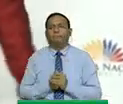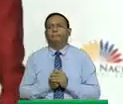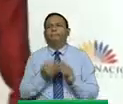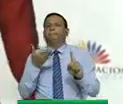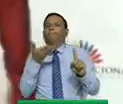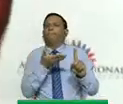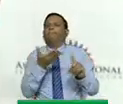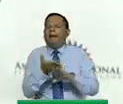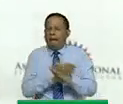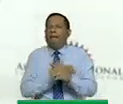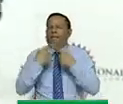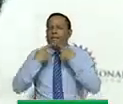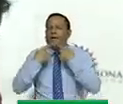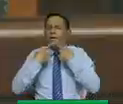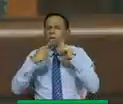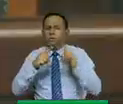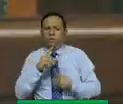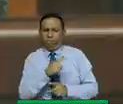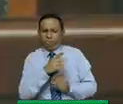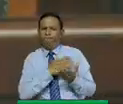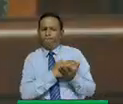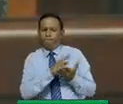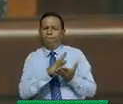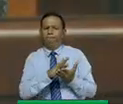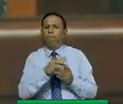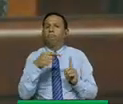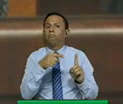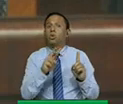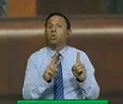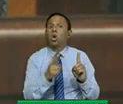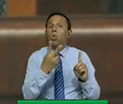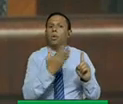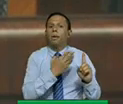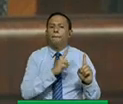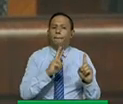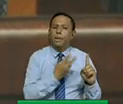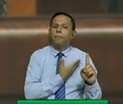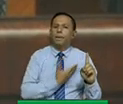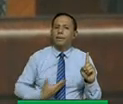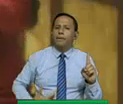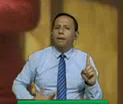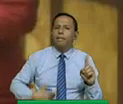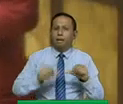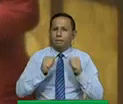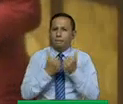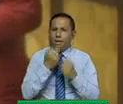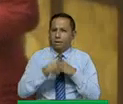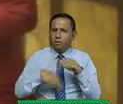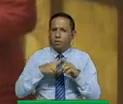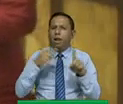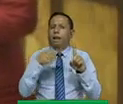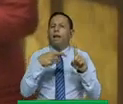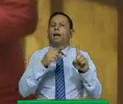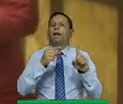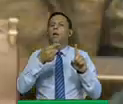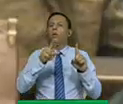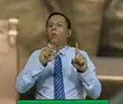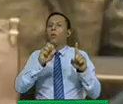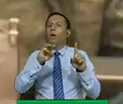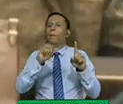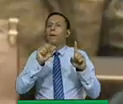anunciada y que iba a ser destituida como segunda vicepresidenta de la Asamblea Nacional. Para Yesenia Guamaní, era un